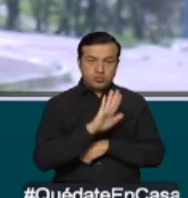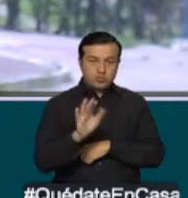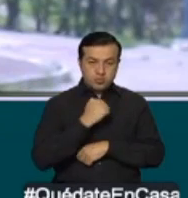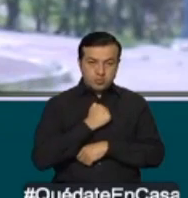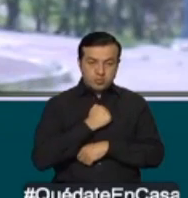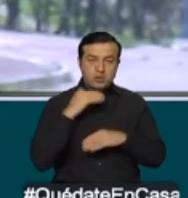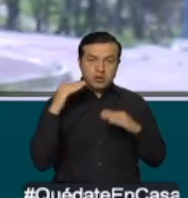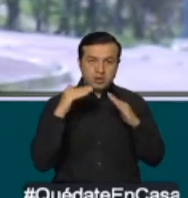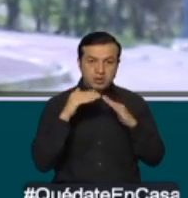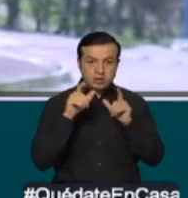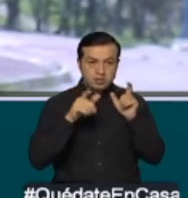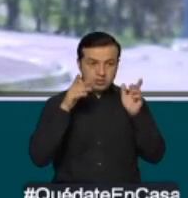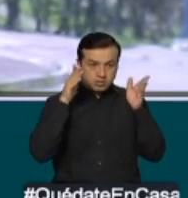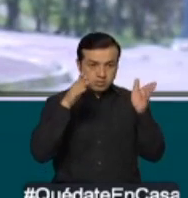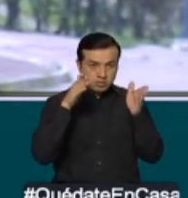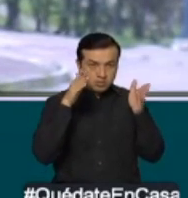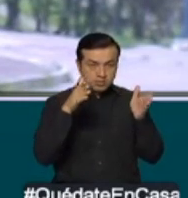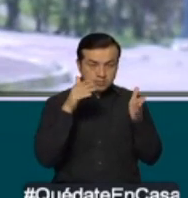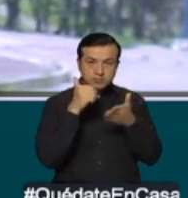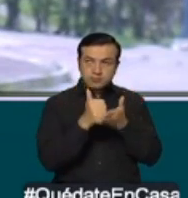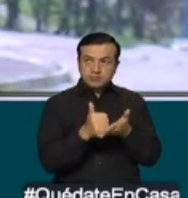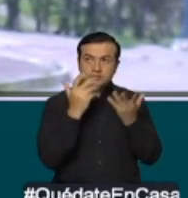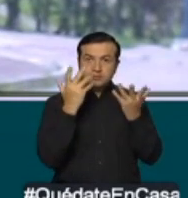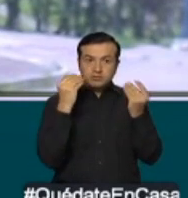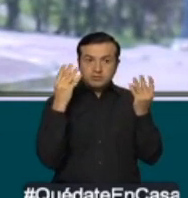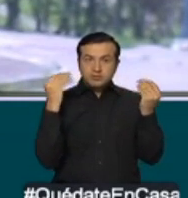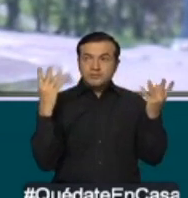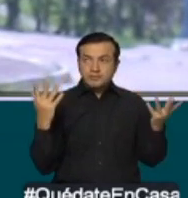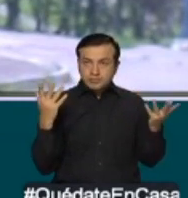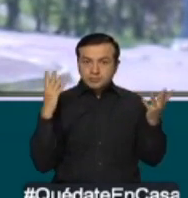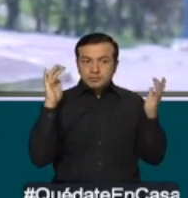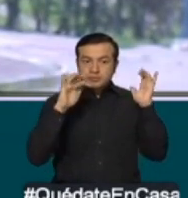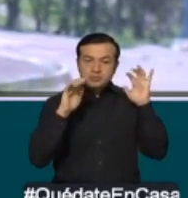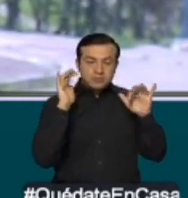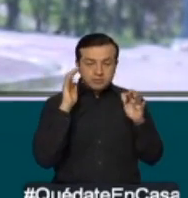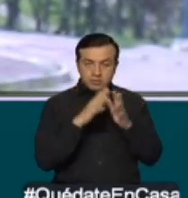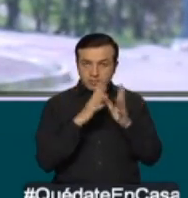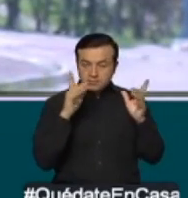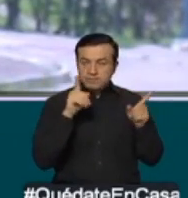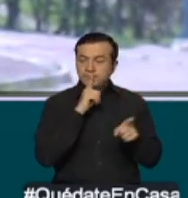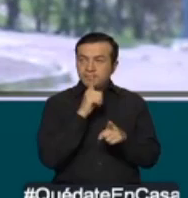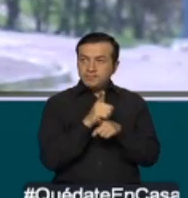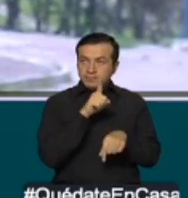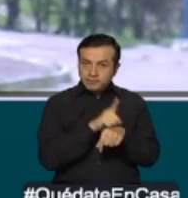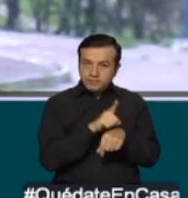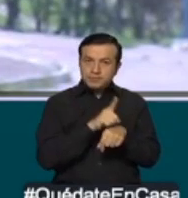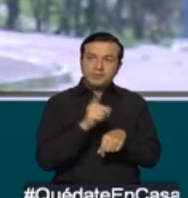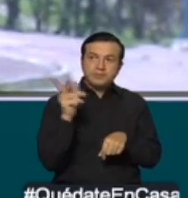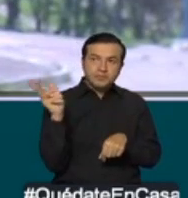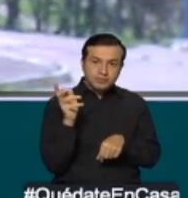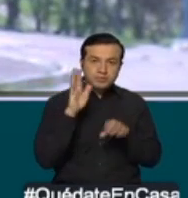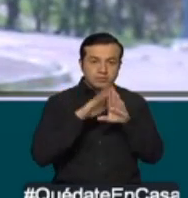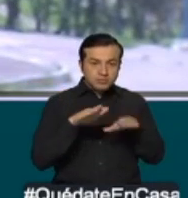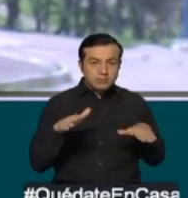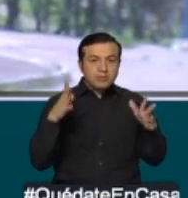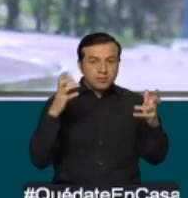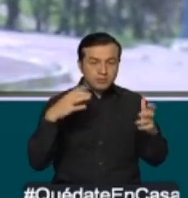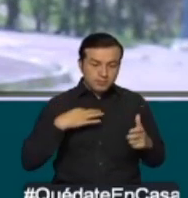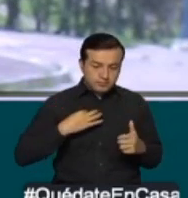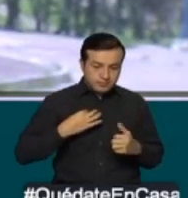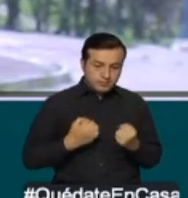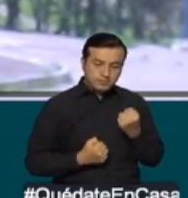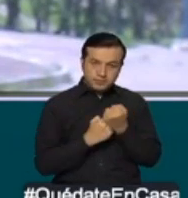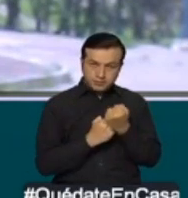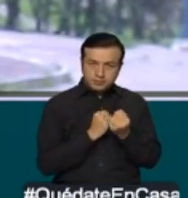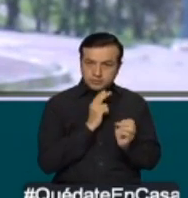casa van a atender a los ecuatorianos hemos tenido una masiva concurrencia de médicos de jubilados de estudiantes que quieren ser parte